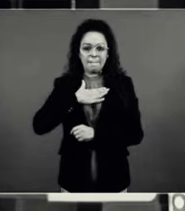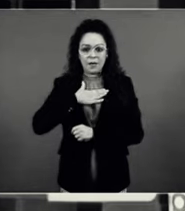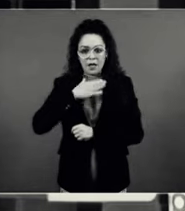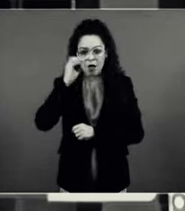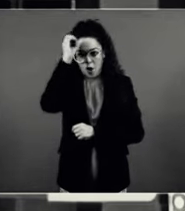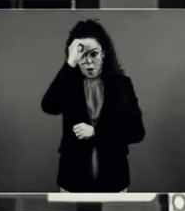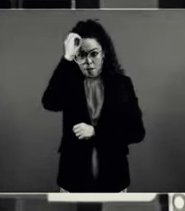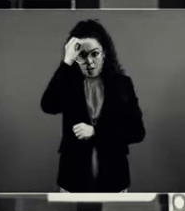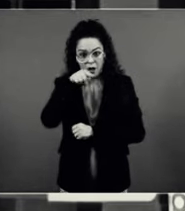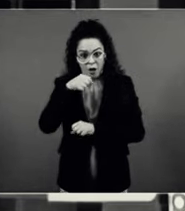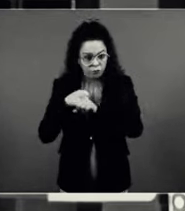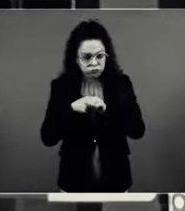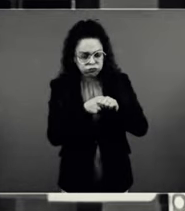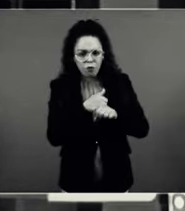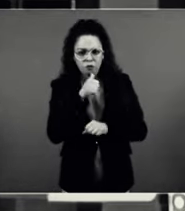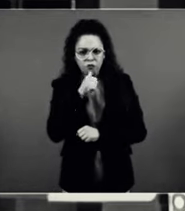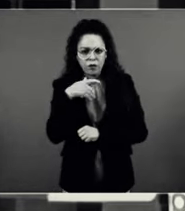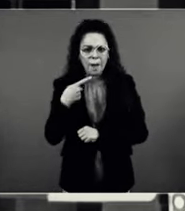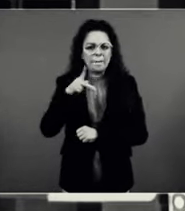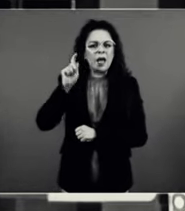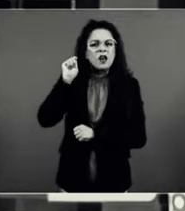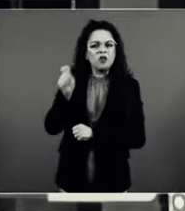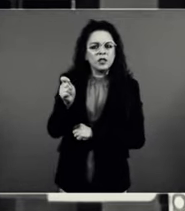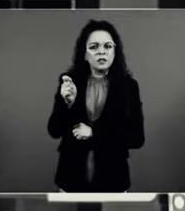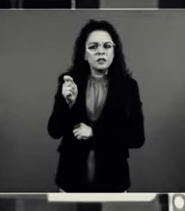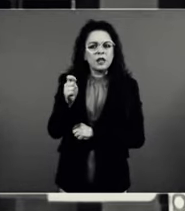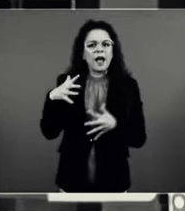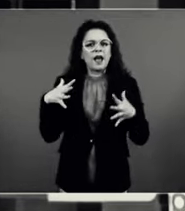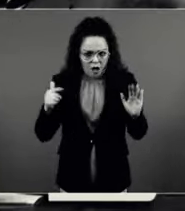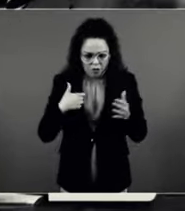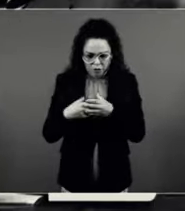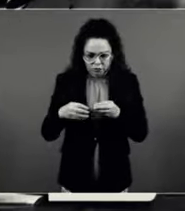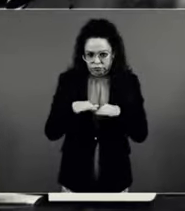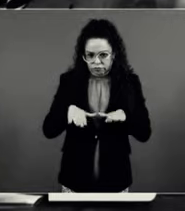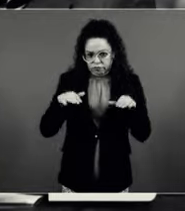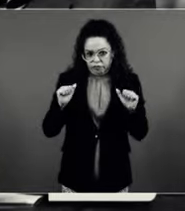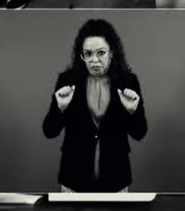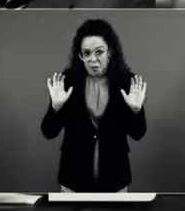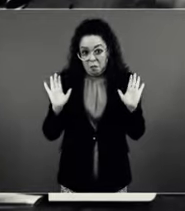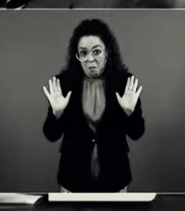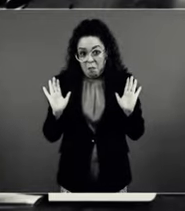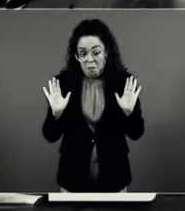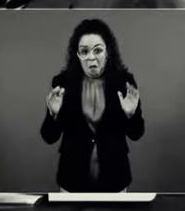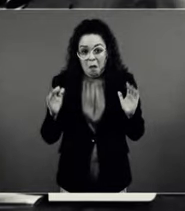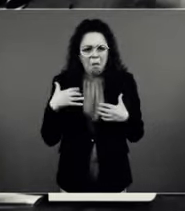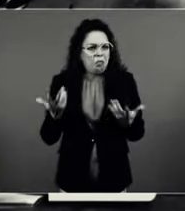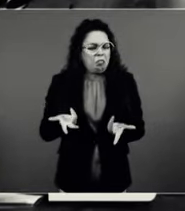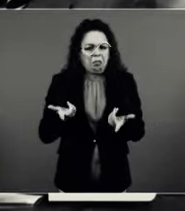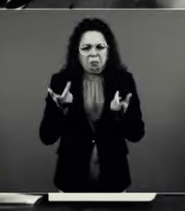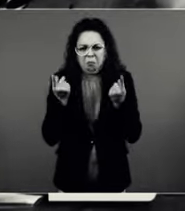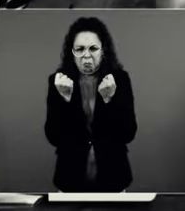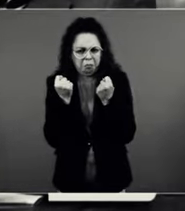pero a lo mejor no lo quieren hacer, no sé. Es la guerra sucia, pero sucia en serio. Me da enteramente lo mismo lo que hagan o